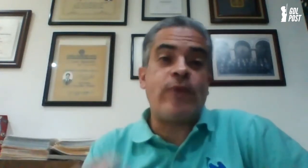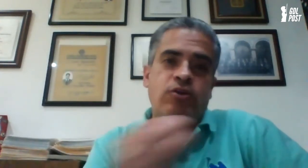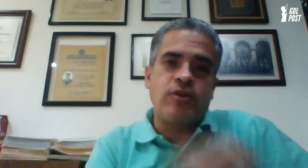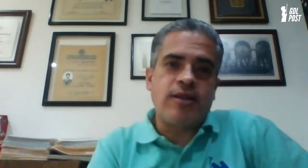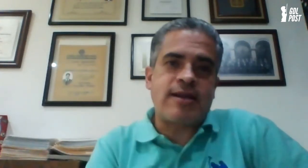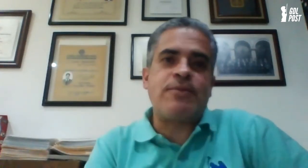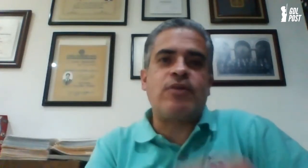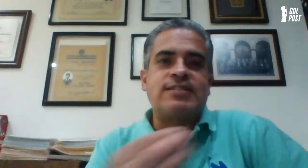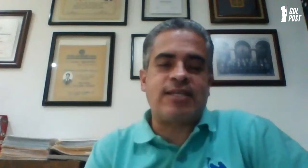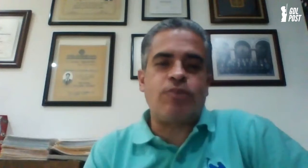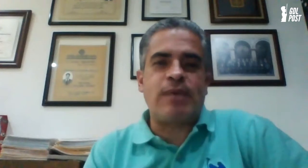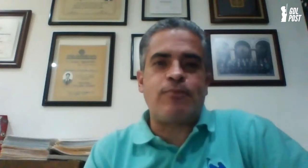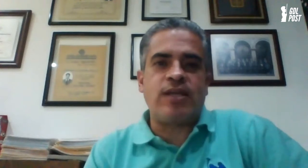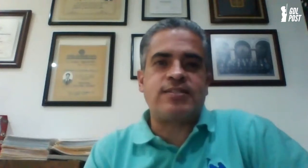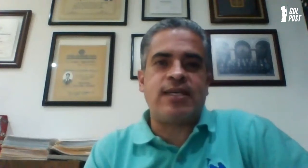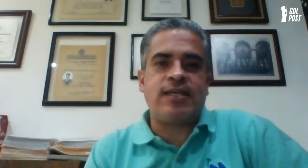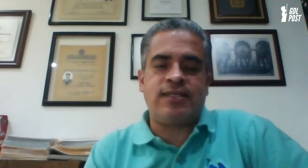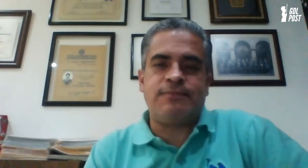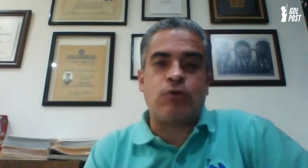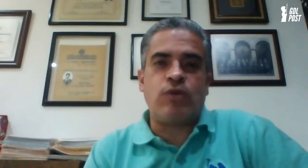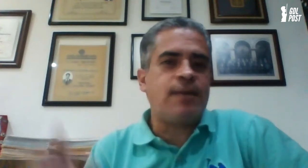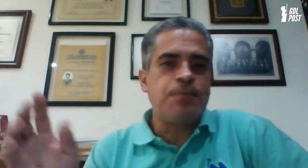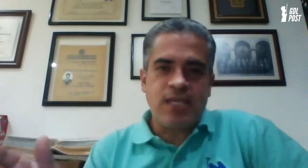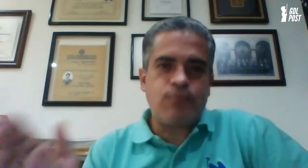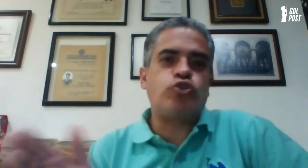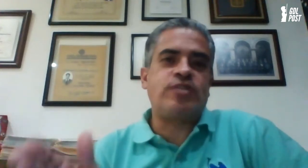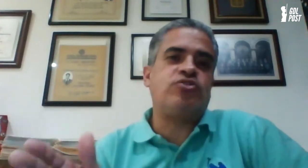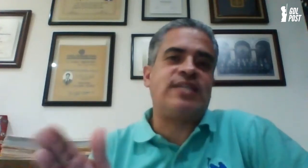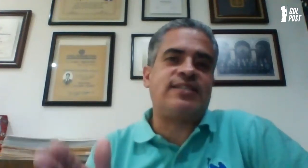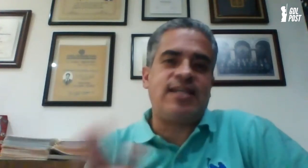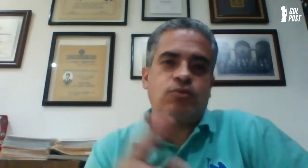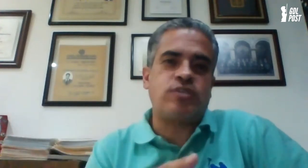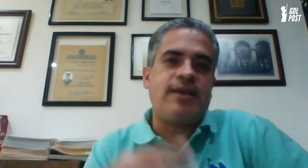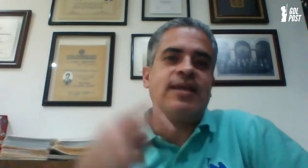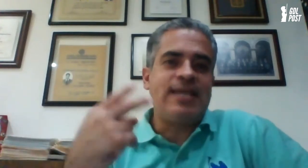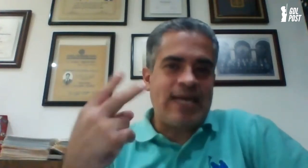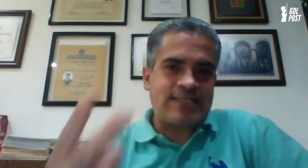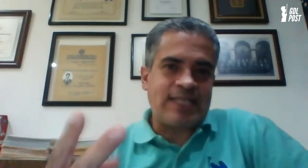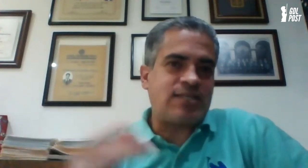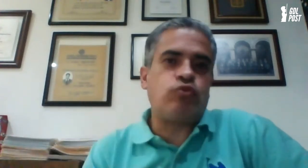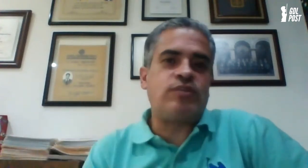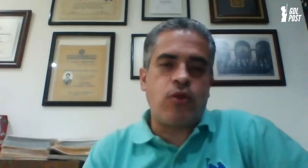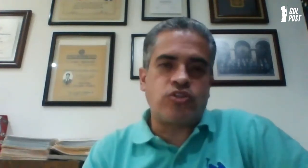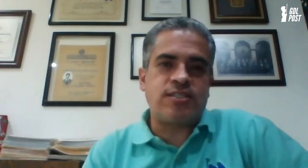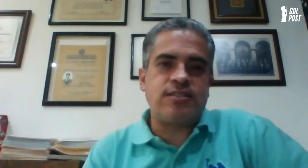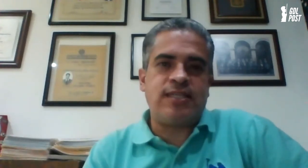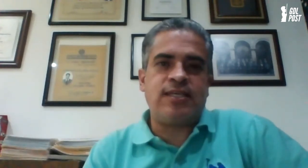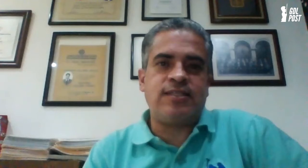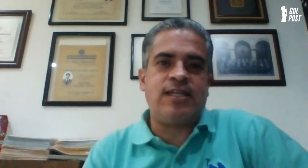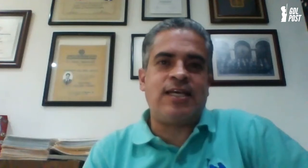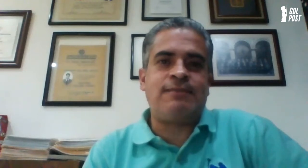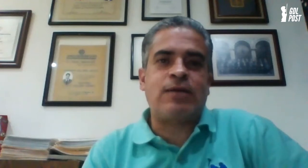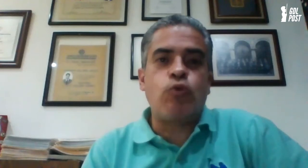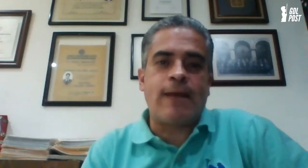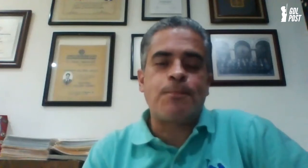o fueron rápido al extranjero para poderse vacunar, y muchos de ellos ya tienen inclusive hasta la segunda dosis